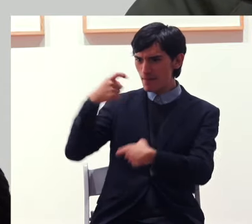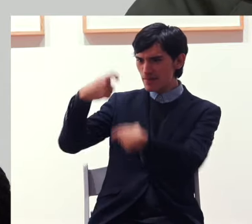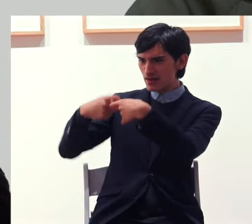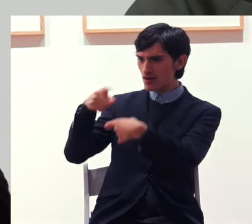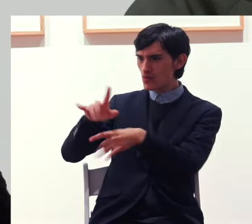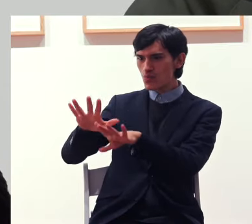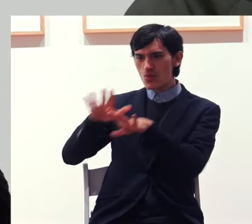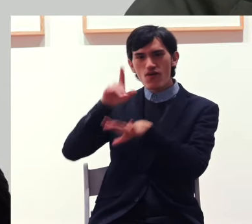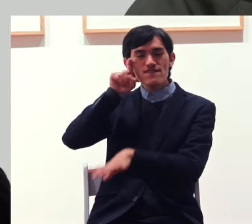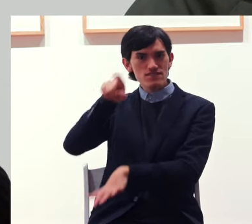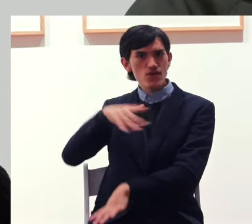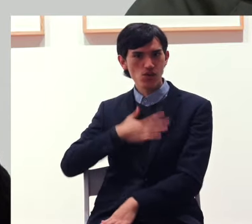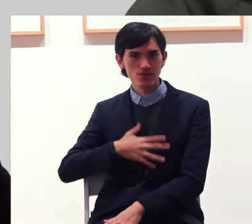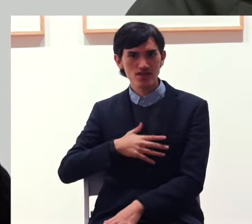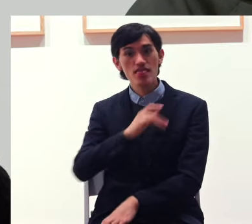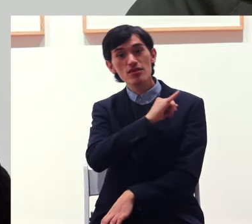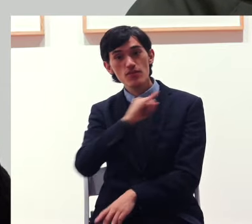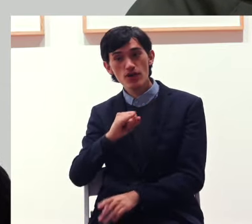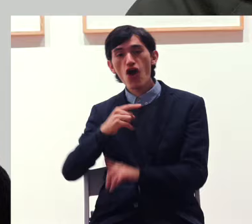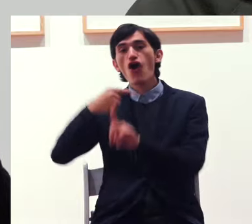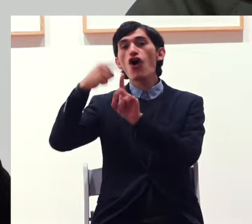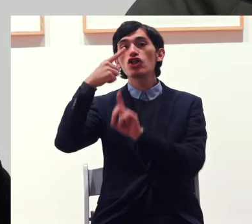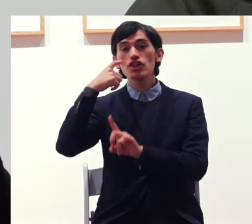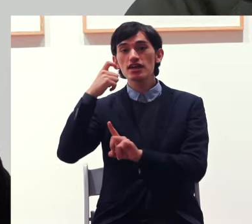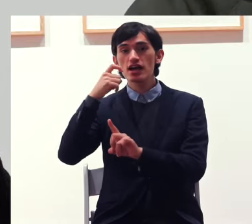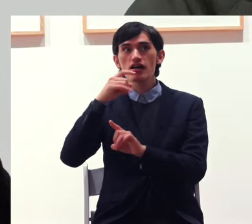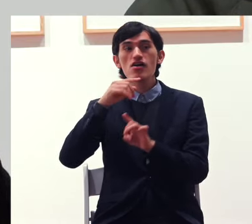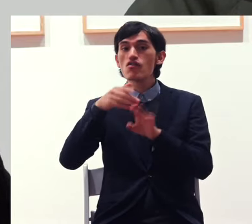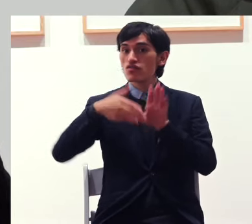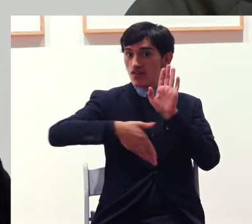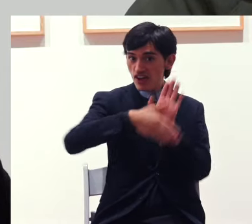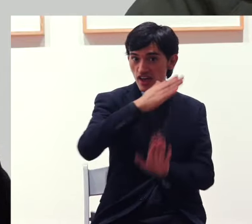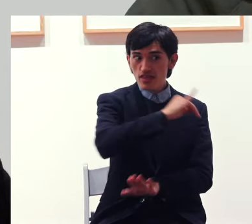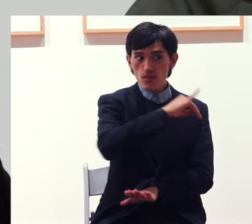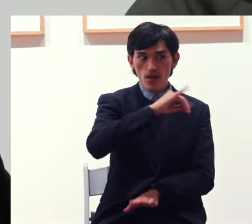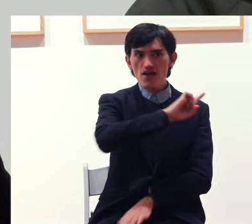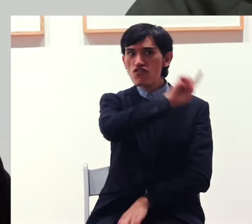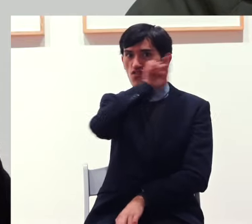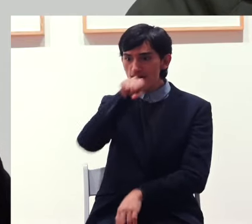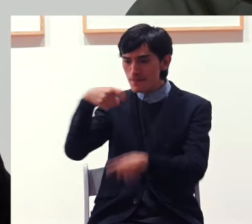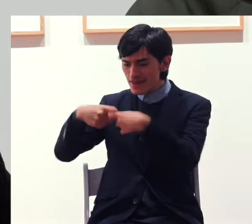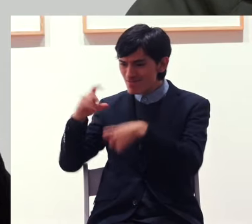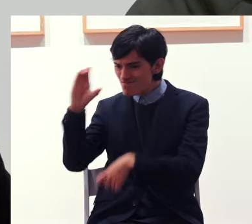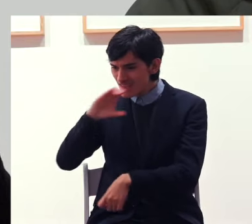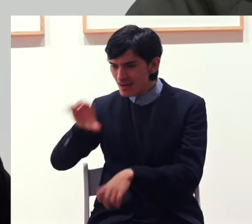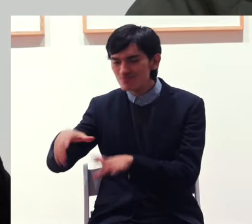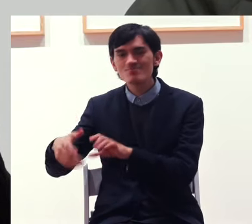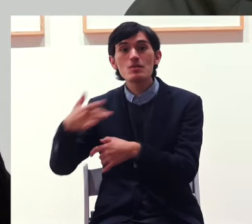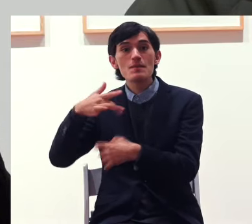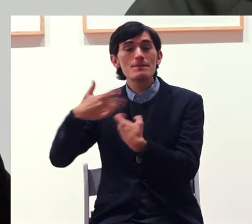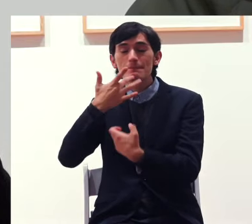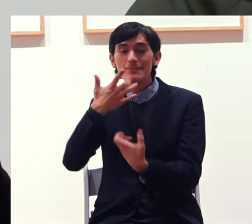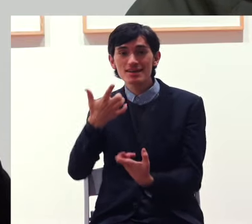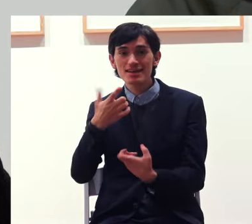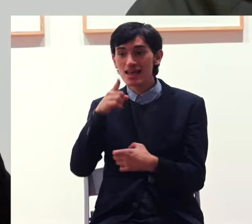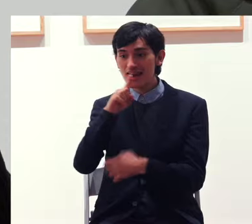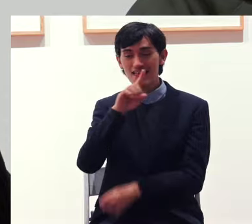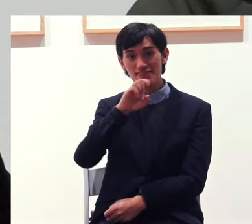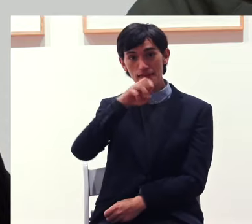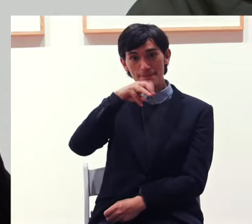le gustó mucho una piedra, en fin. Entonces, después él volvió otro día a buscar una piedra para llevársela a